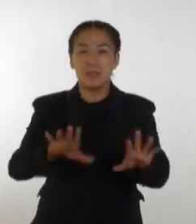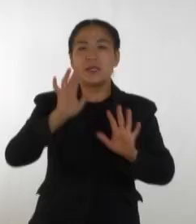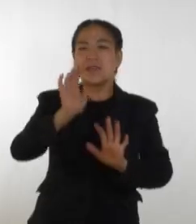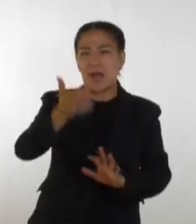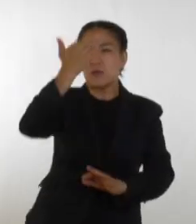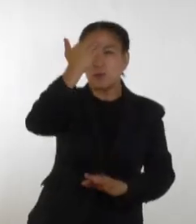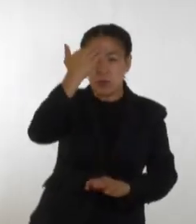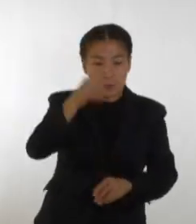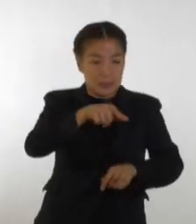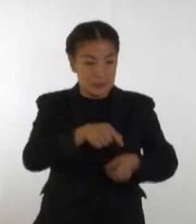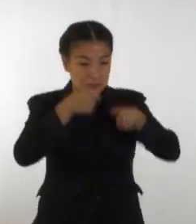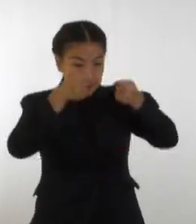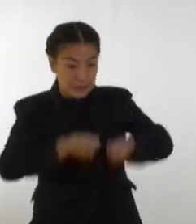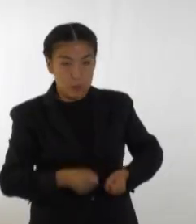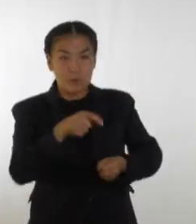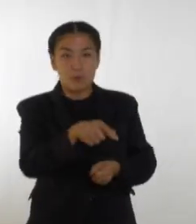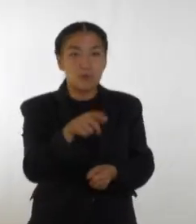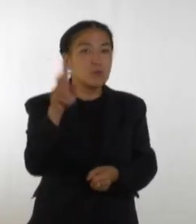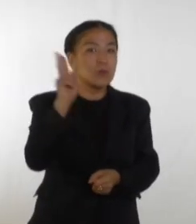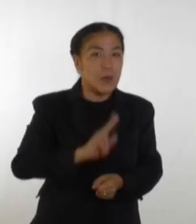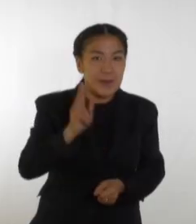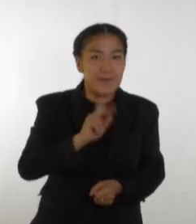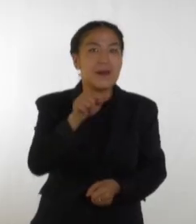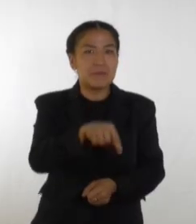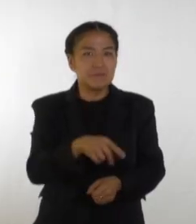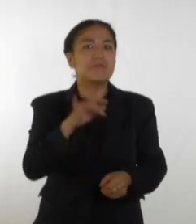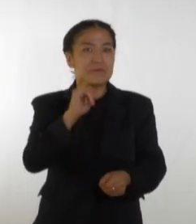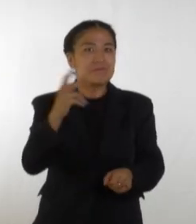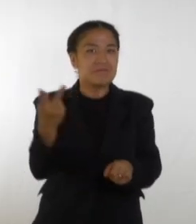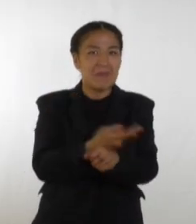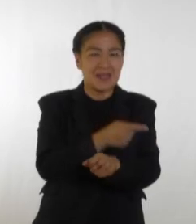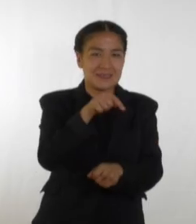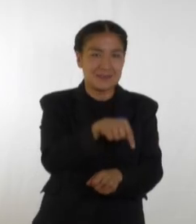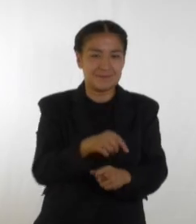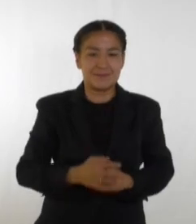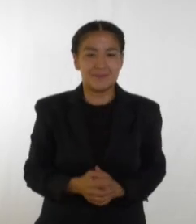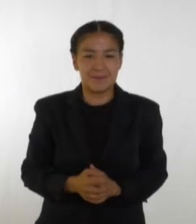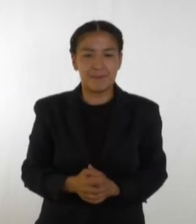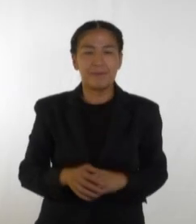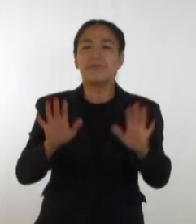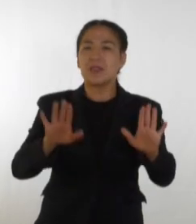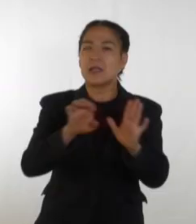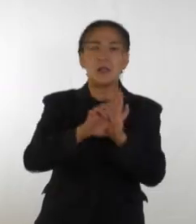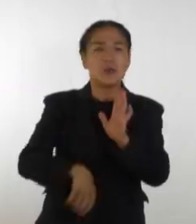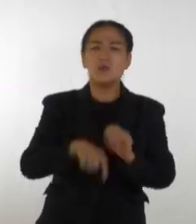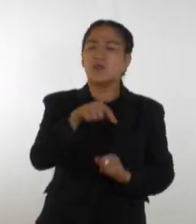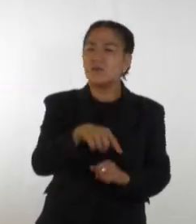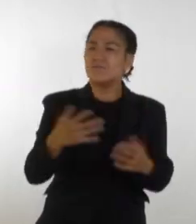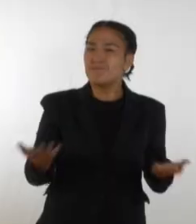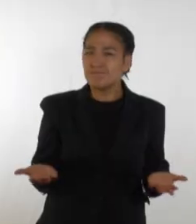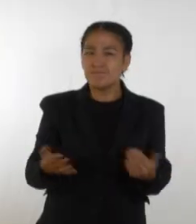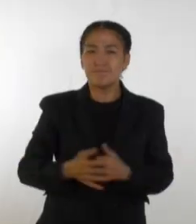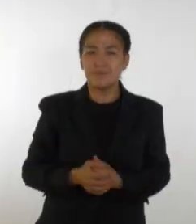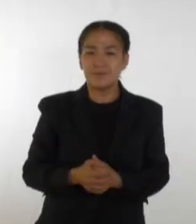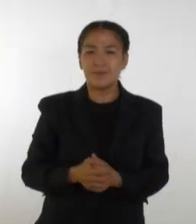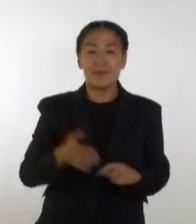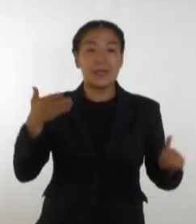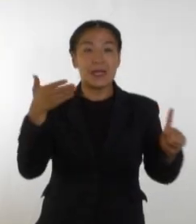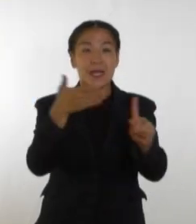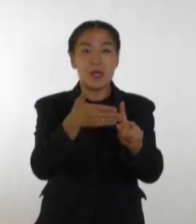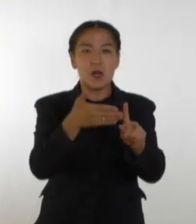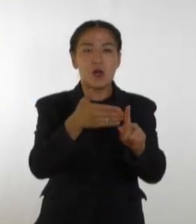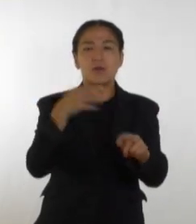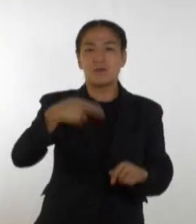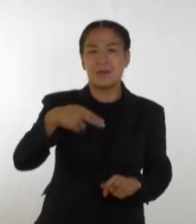permiten conocer la certeza o el grado de probabilidad de que ocurran estos fenómenos. Este es, a grandes rasgos,